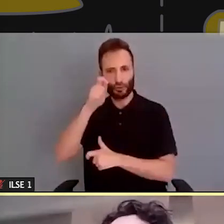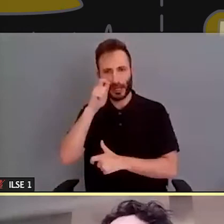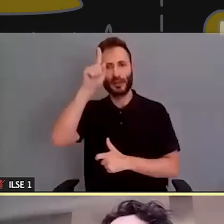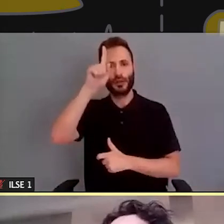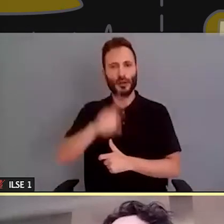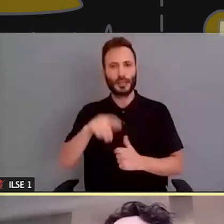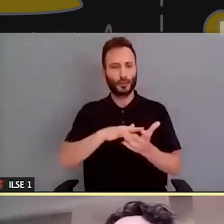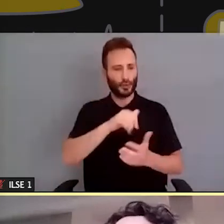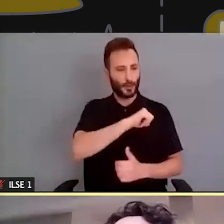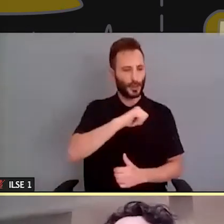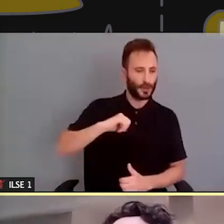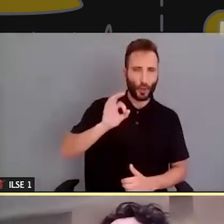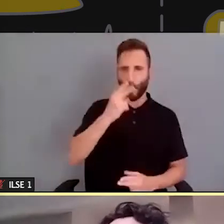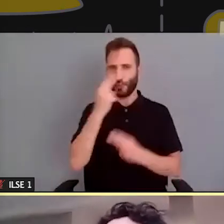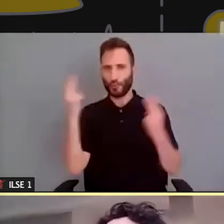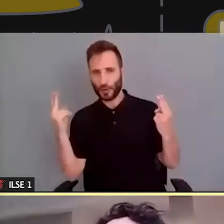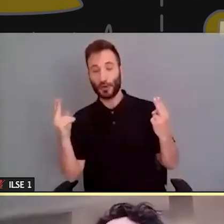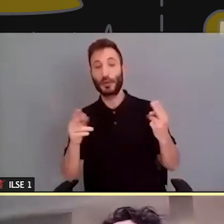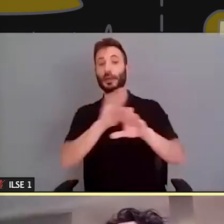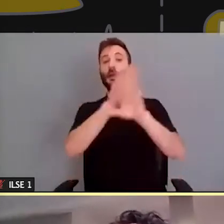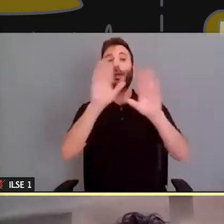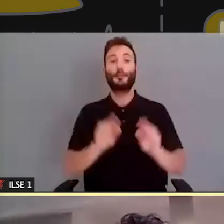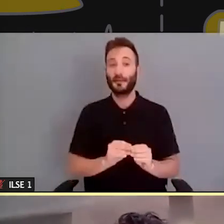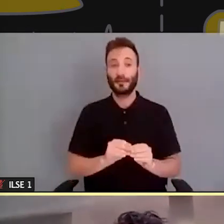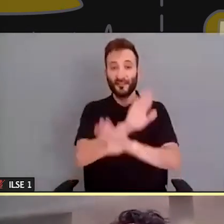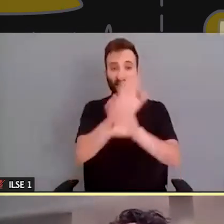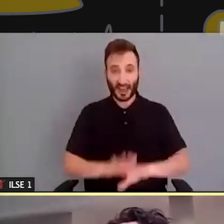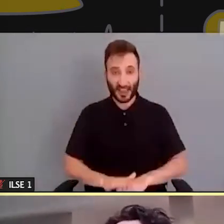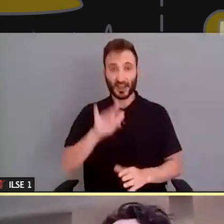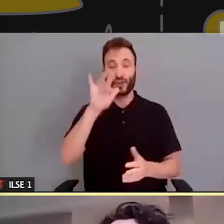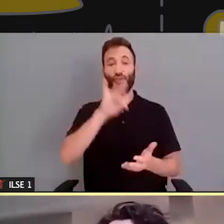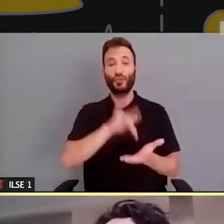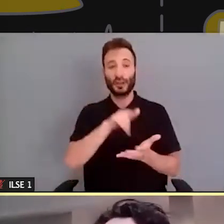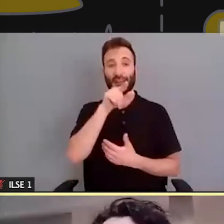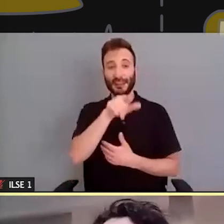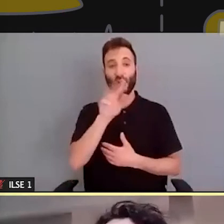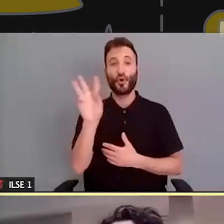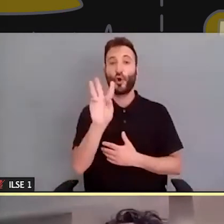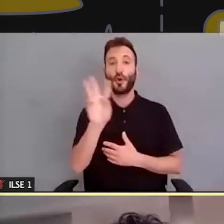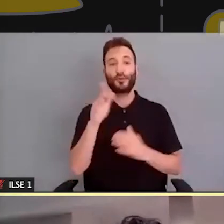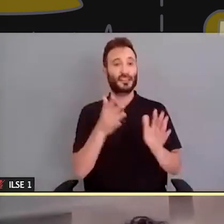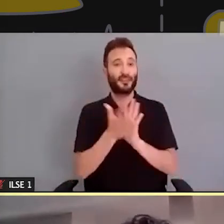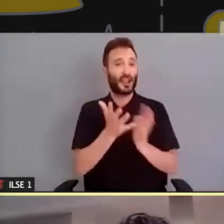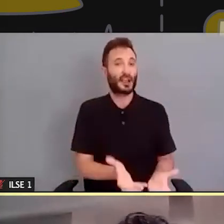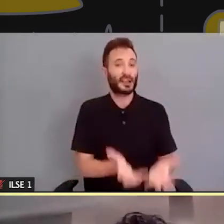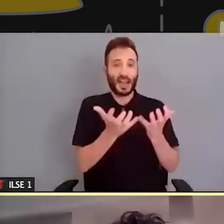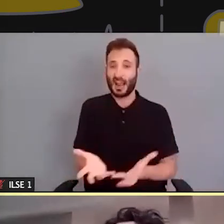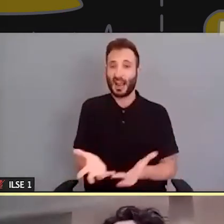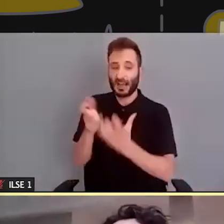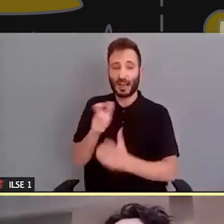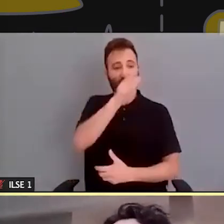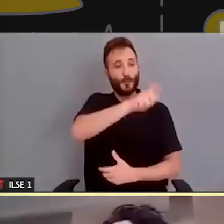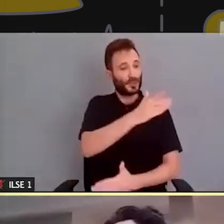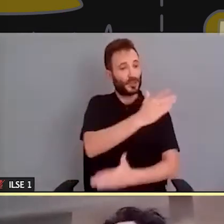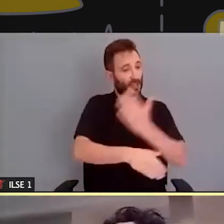lo privado. Y bueno, simplemente para finalizar, comentar que es un win-win, ¿no? Ganan las personas con discapacidad,